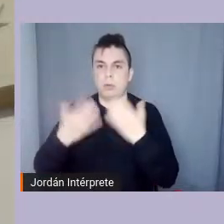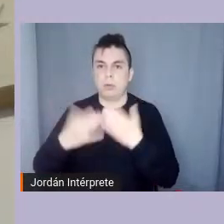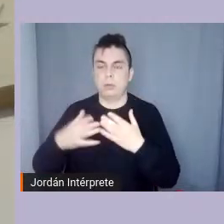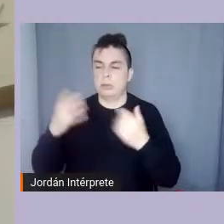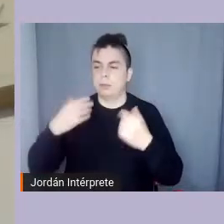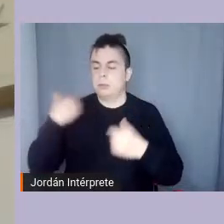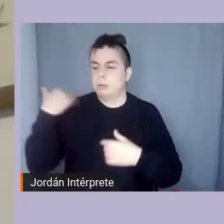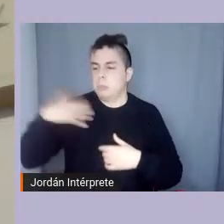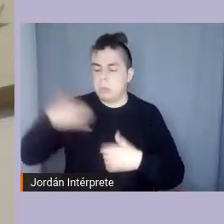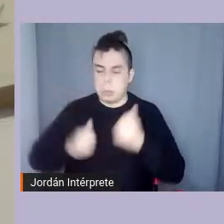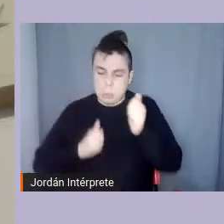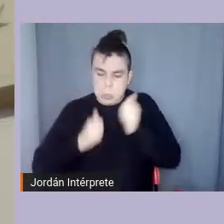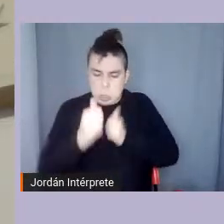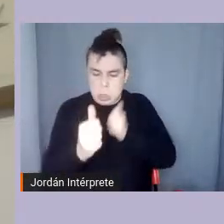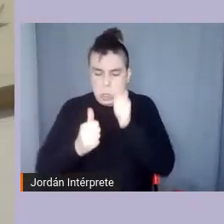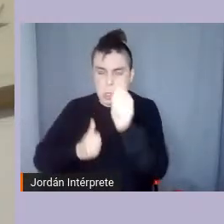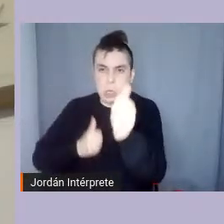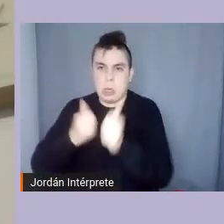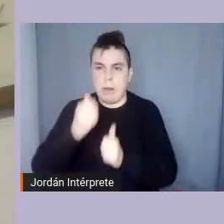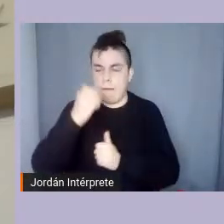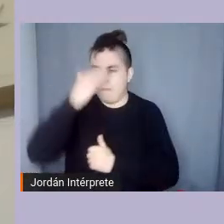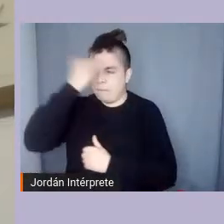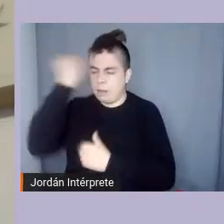exitista, neoliberalista,